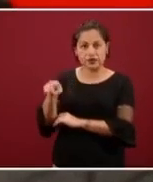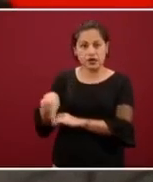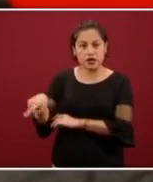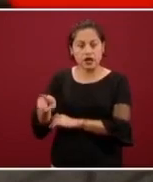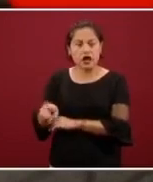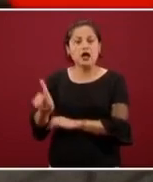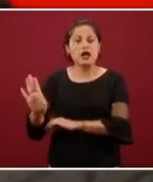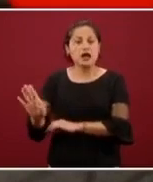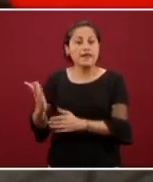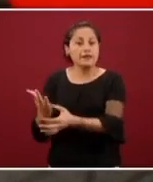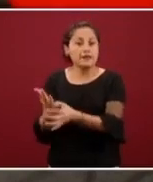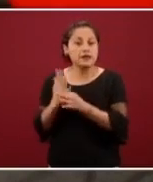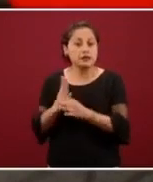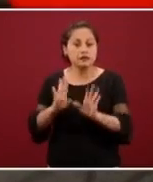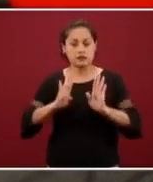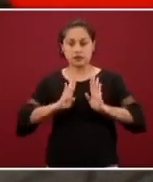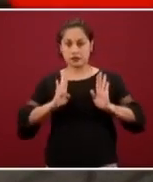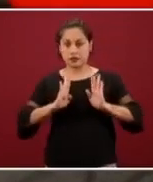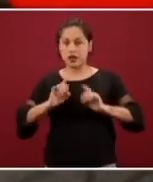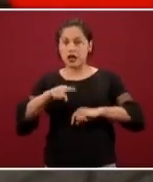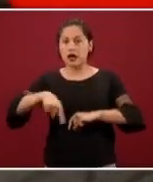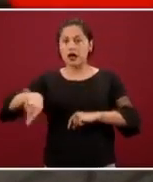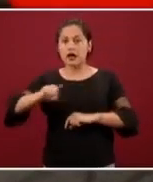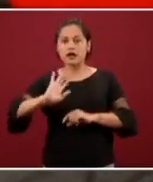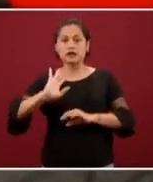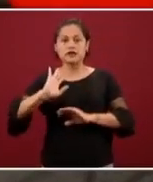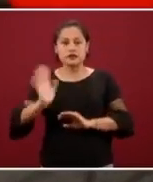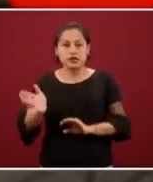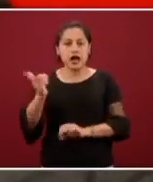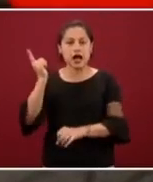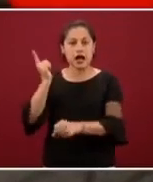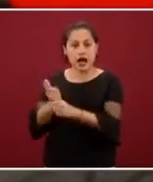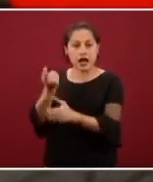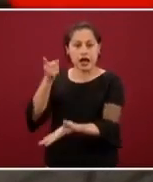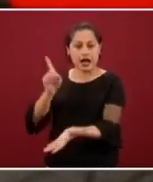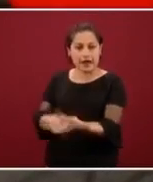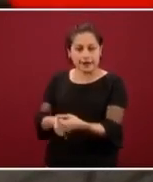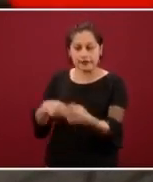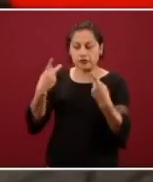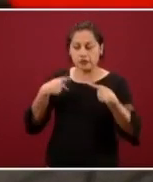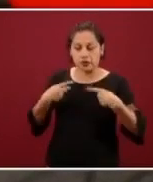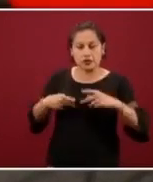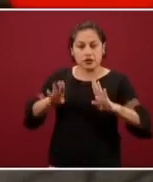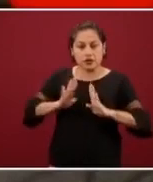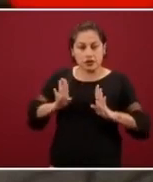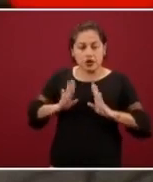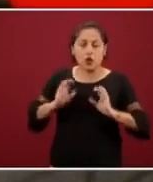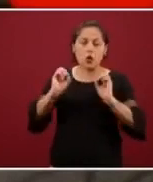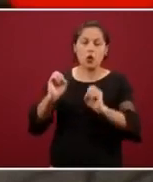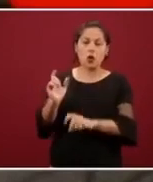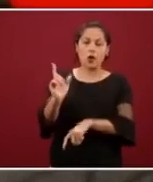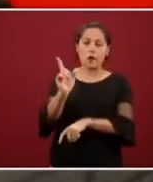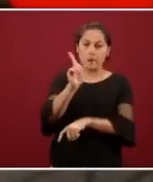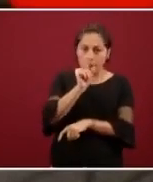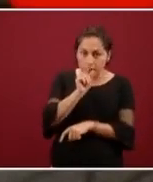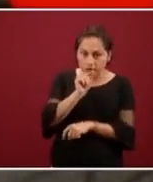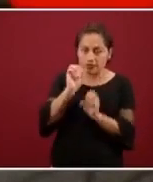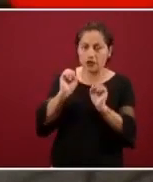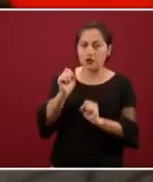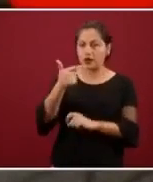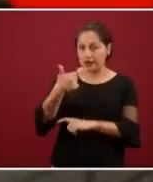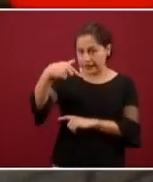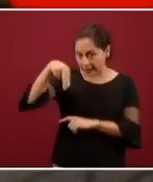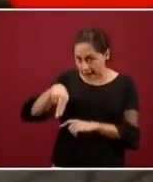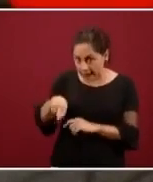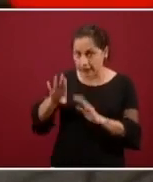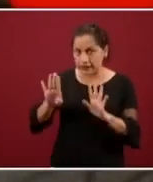ya casos al interior de las Fuerzas Armadas o de los grupos de seguridad, policías, Guardia Nacional